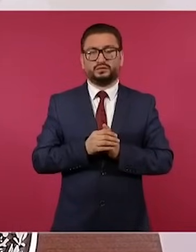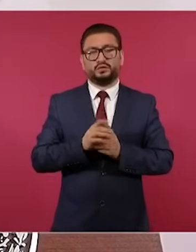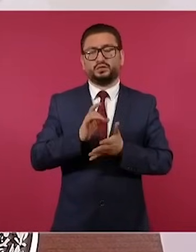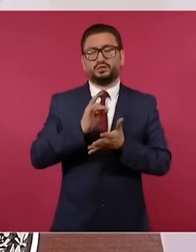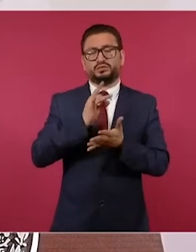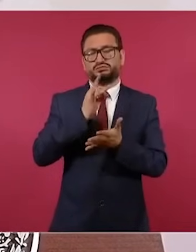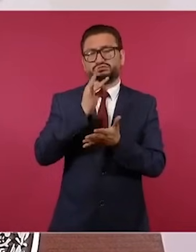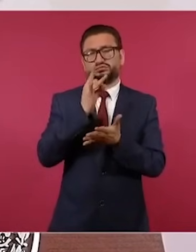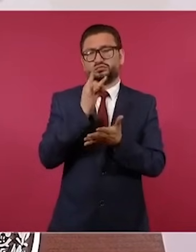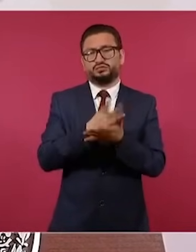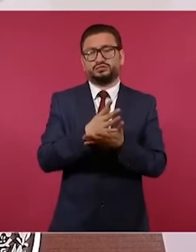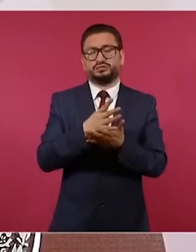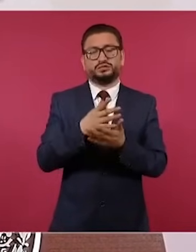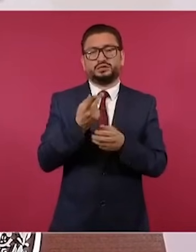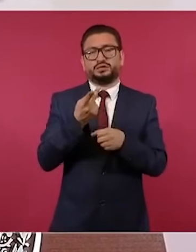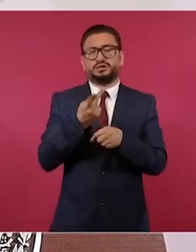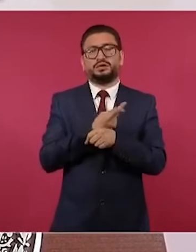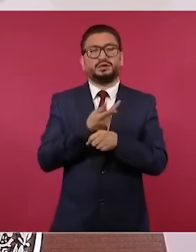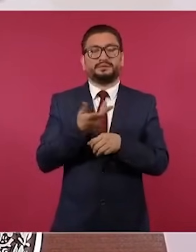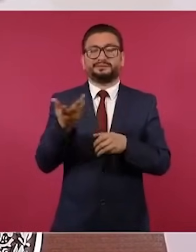la gente